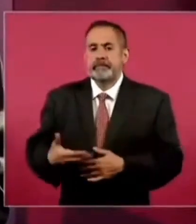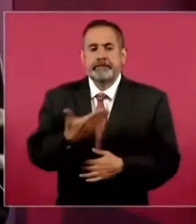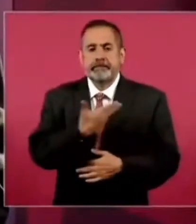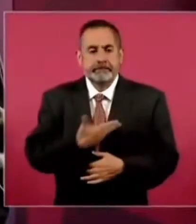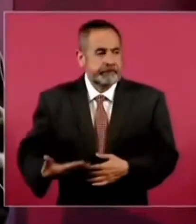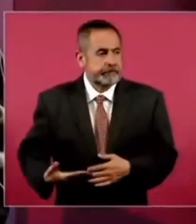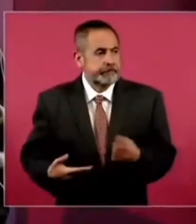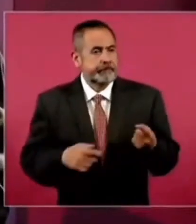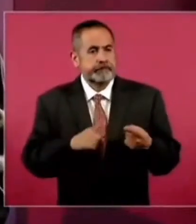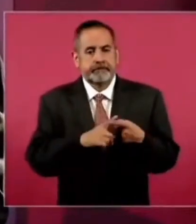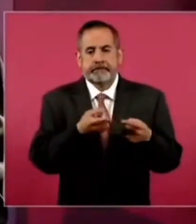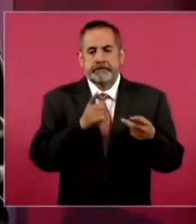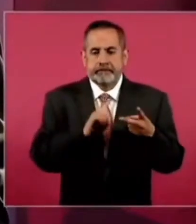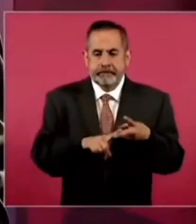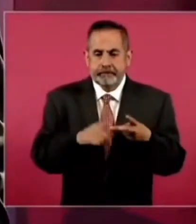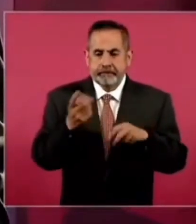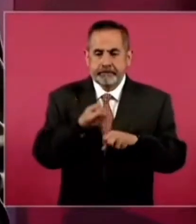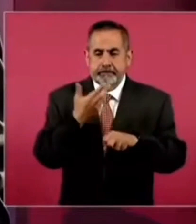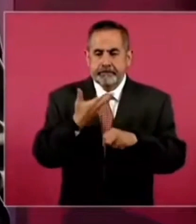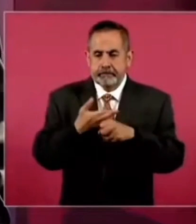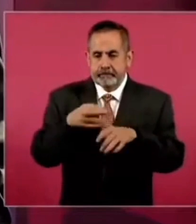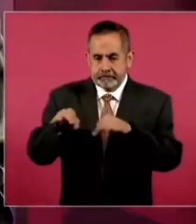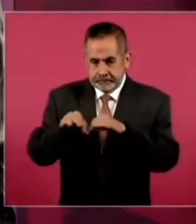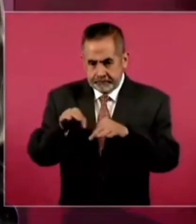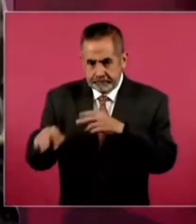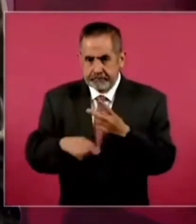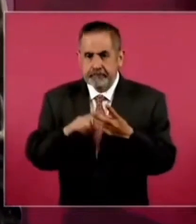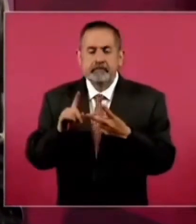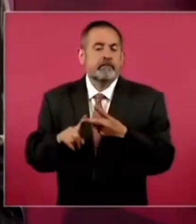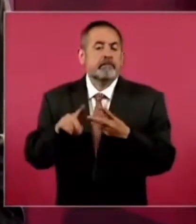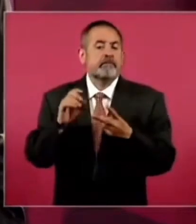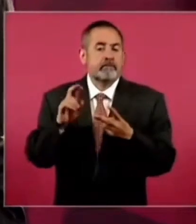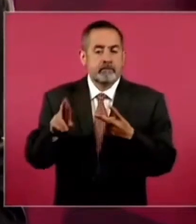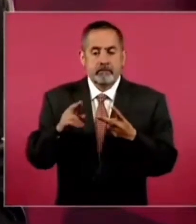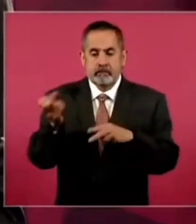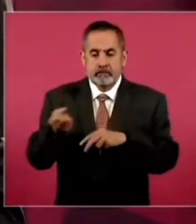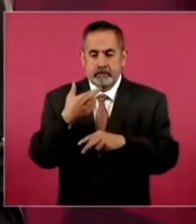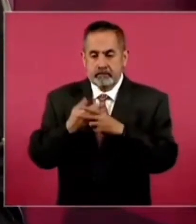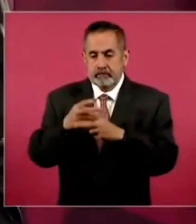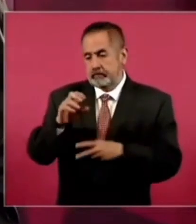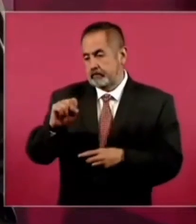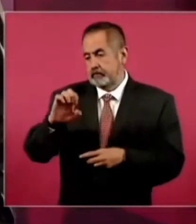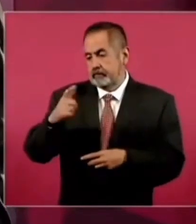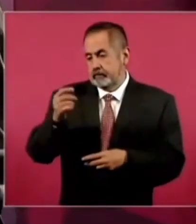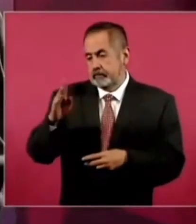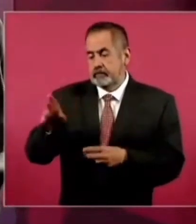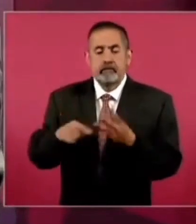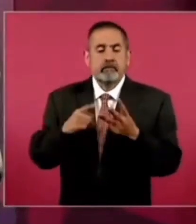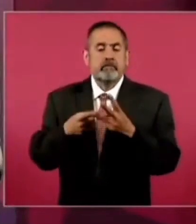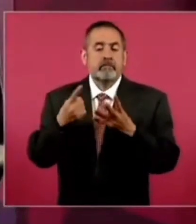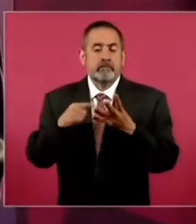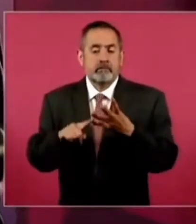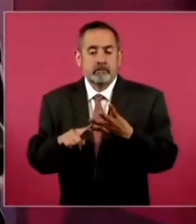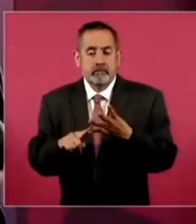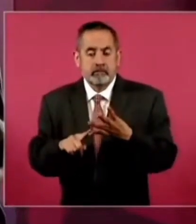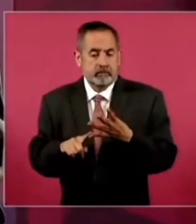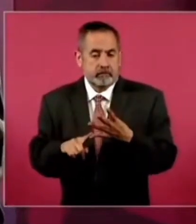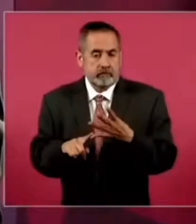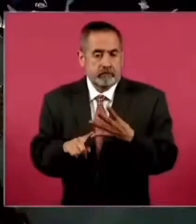presidente o el secretario del Trabajo o el secretario de Gobernación o el